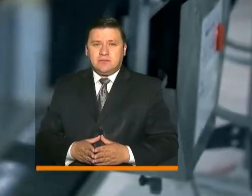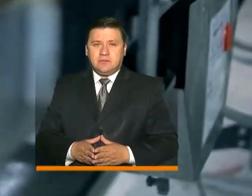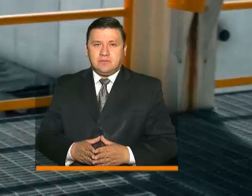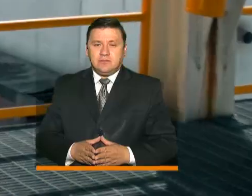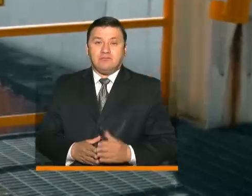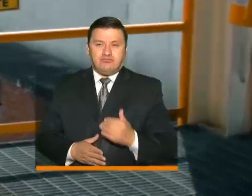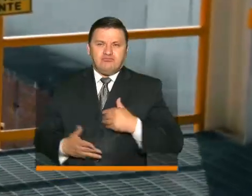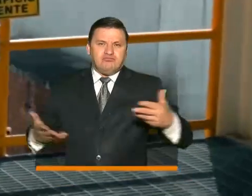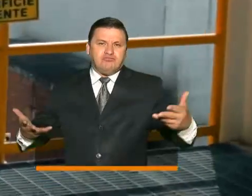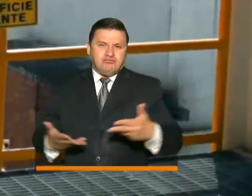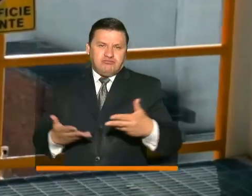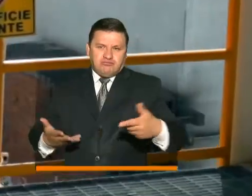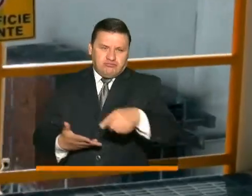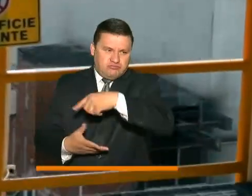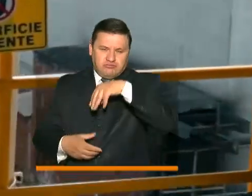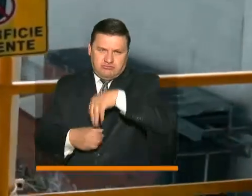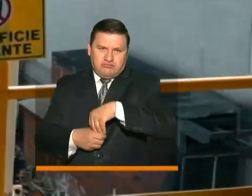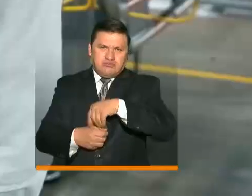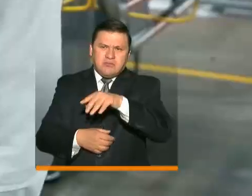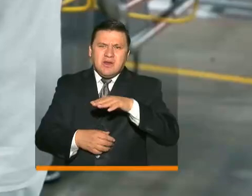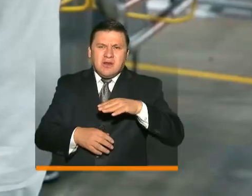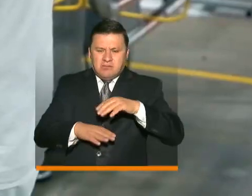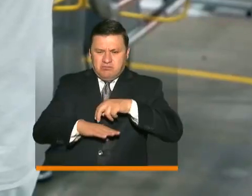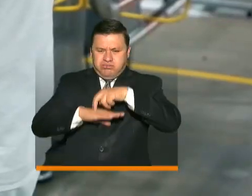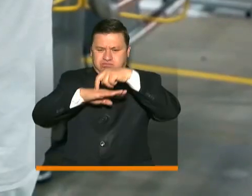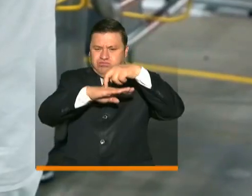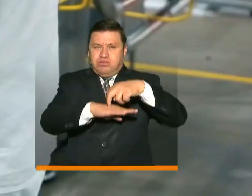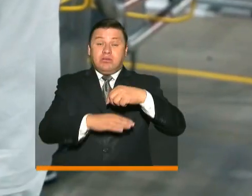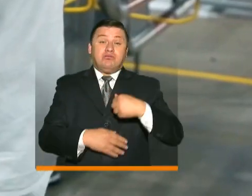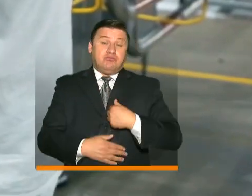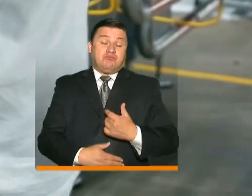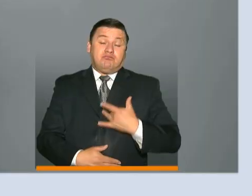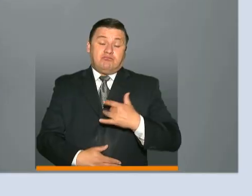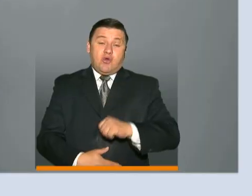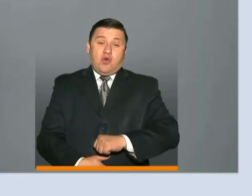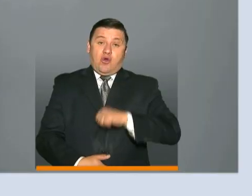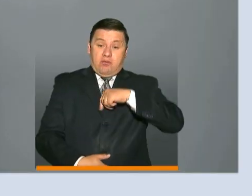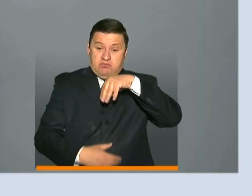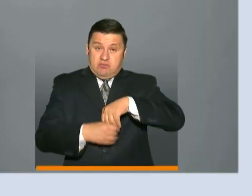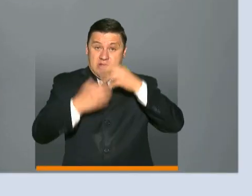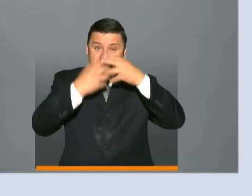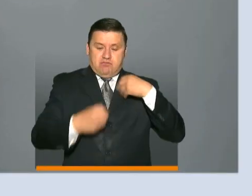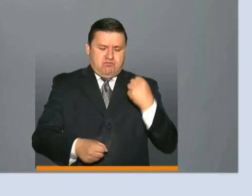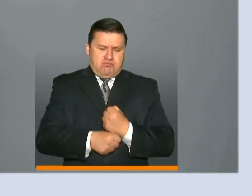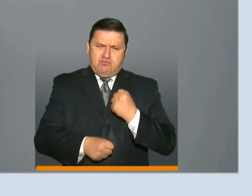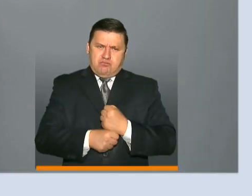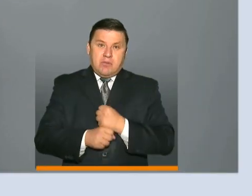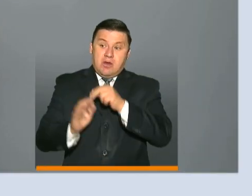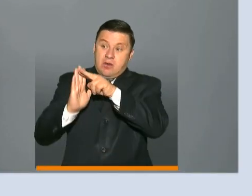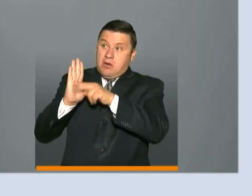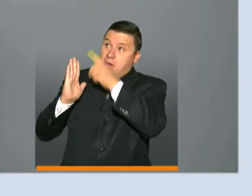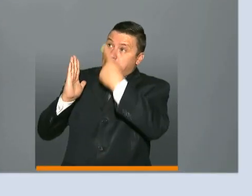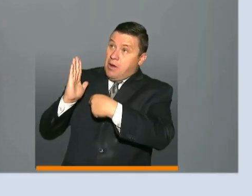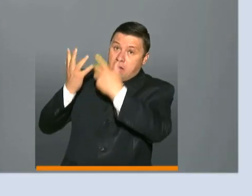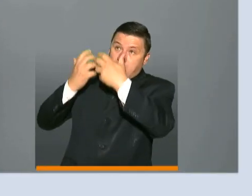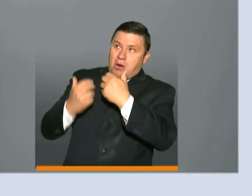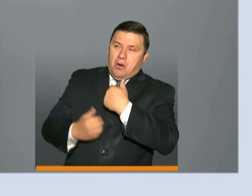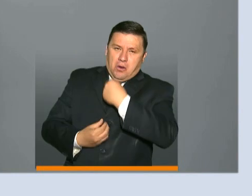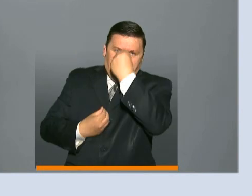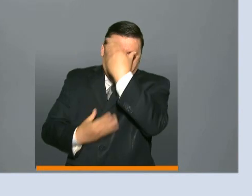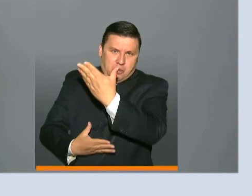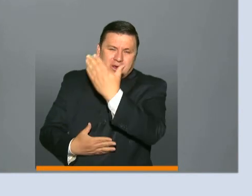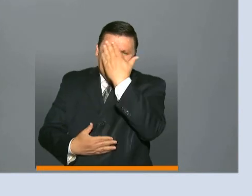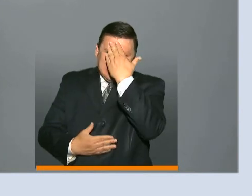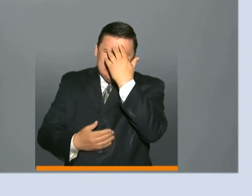Soy colaborador de la Alianza Team en la planta Buga. Me siento muy orgulloso de laborar en la compañía por los protocolos que ha tomado frente al